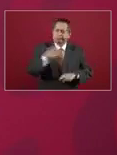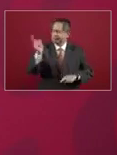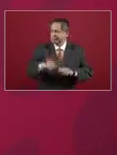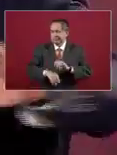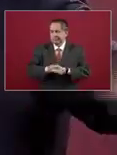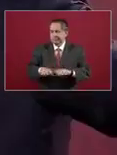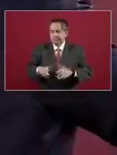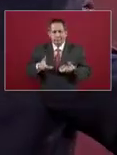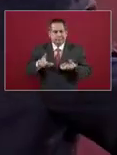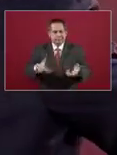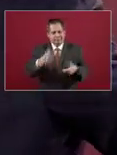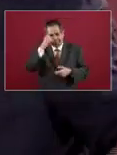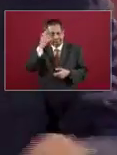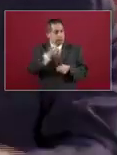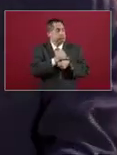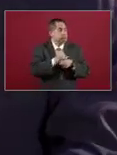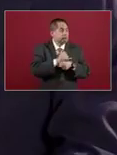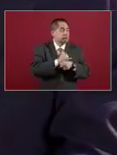de calle,